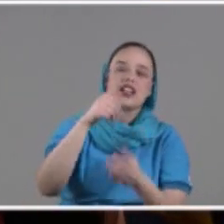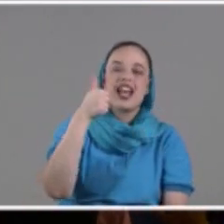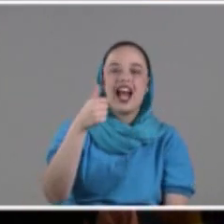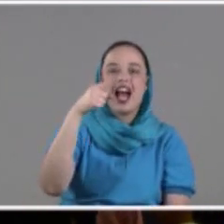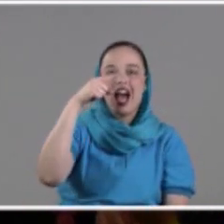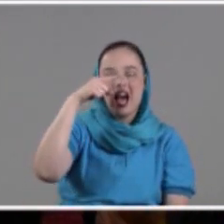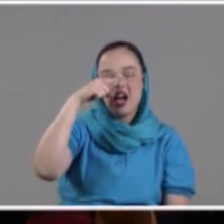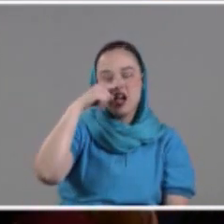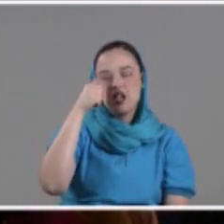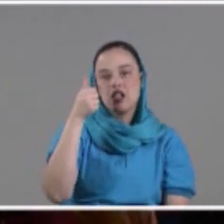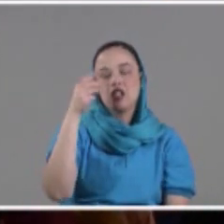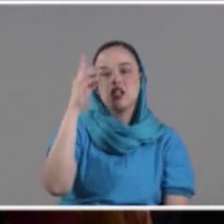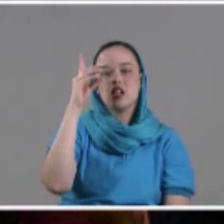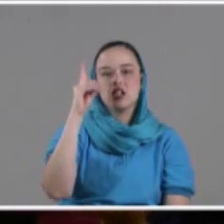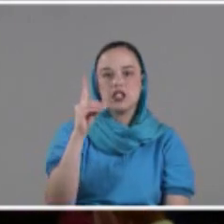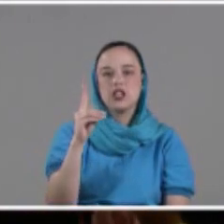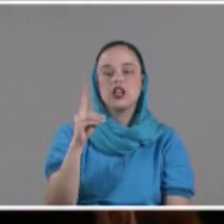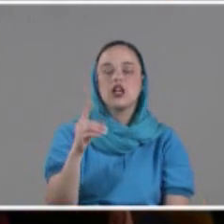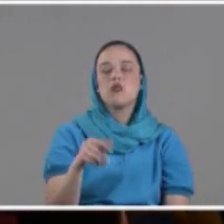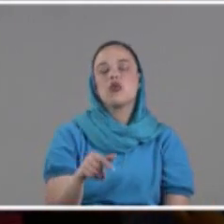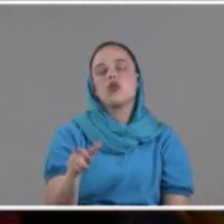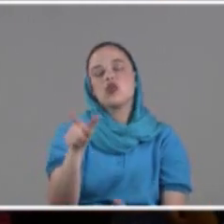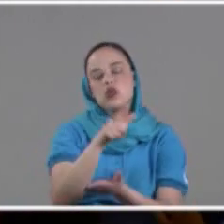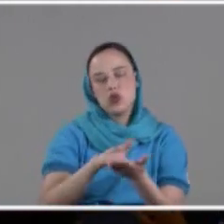la eraquilón